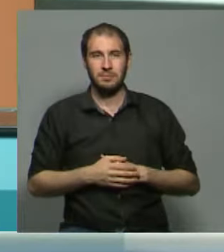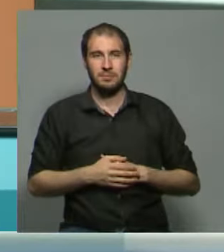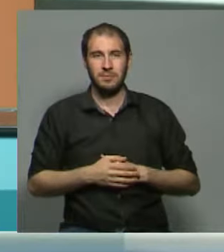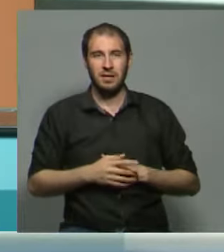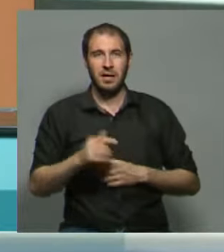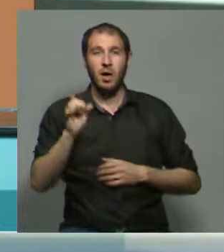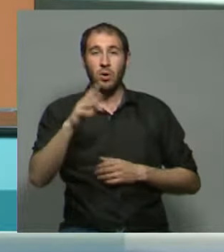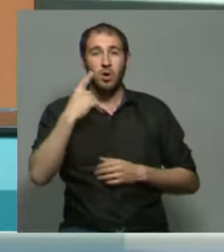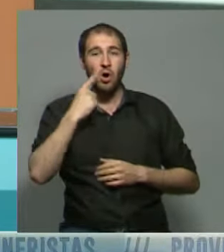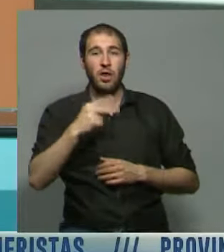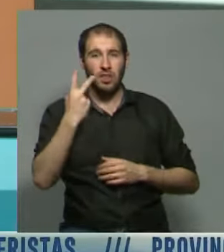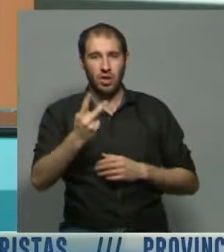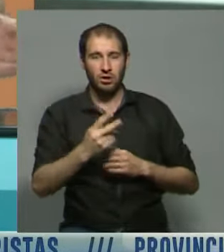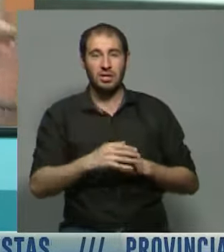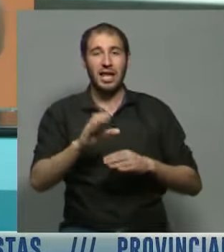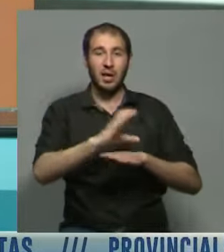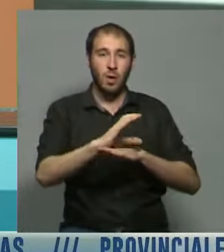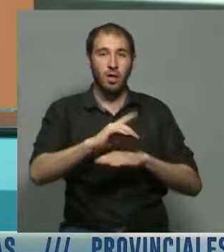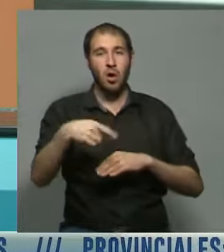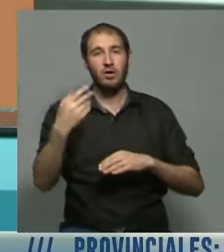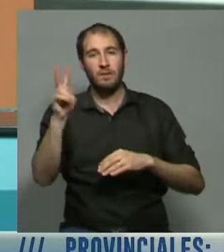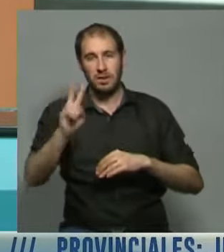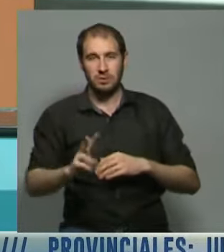marcado solamente 2 goles. Un gol Ecuador, otro gol